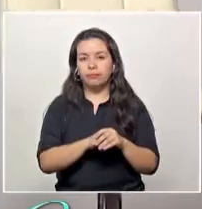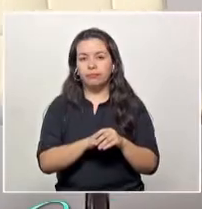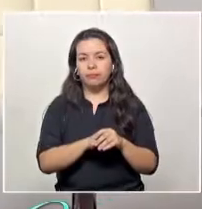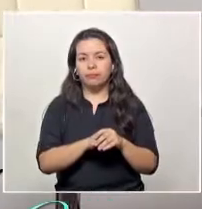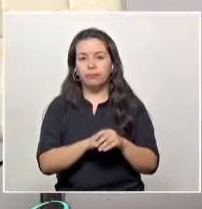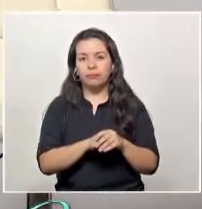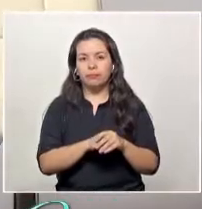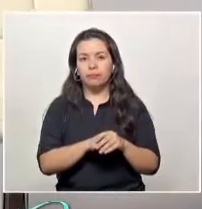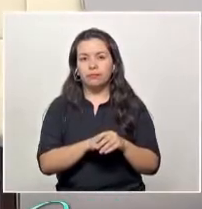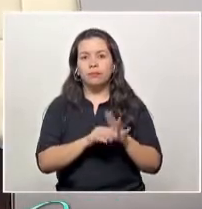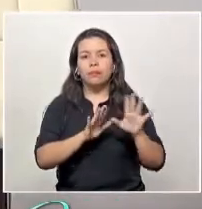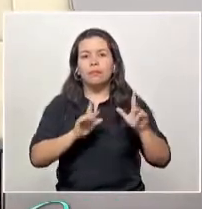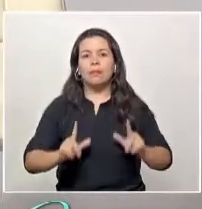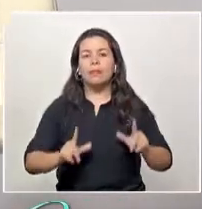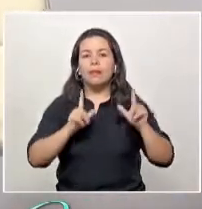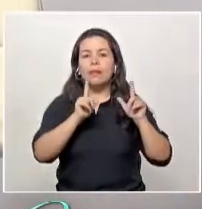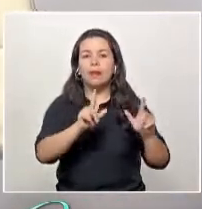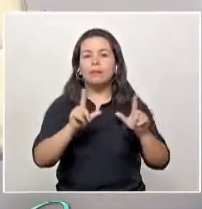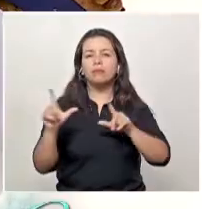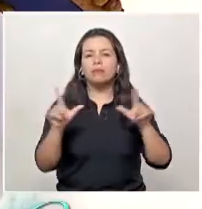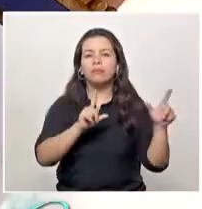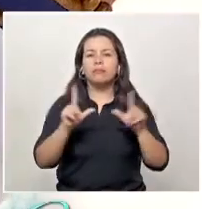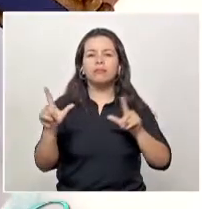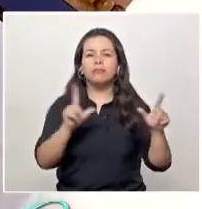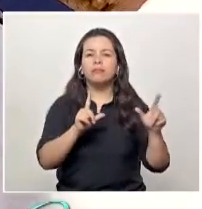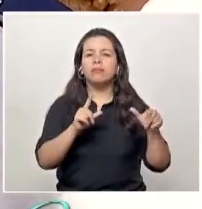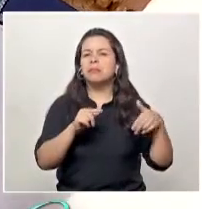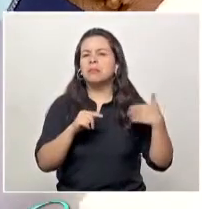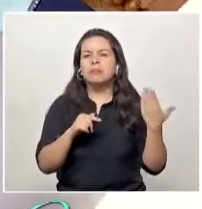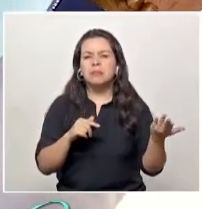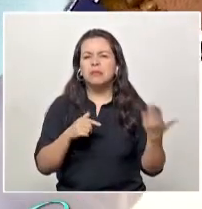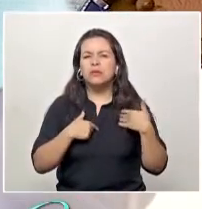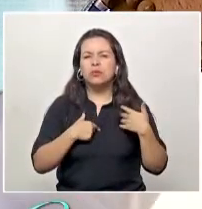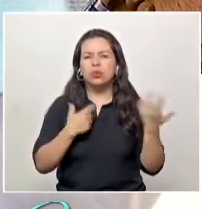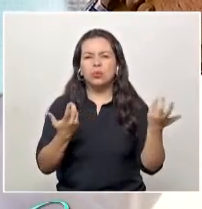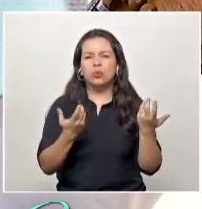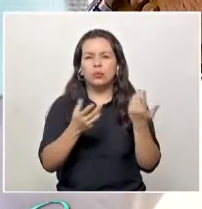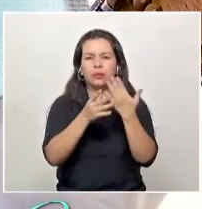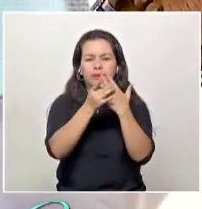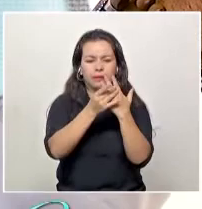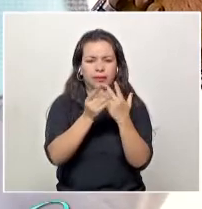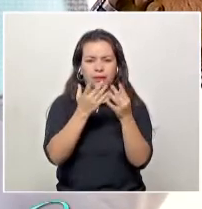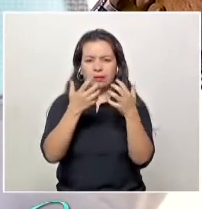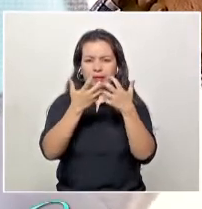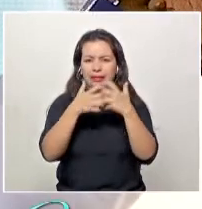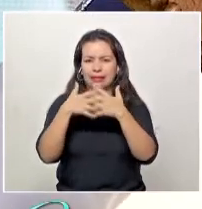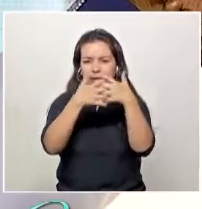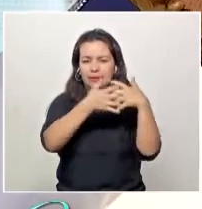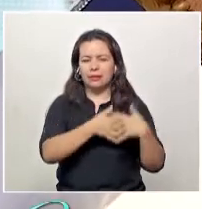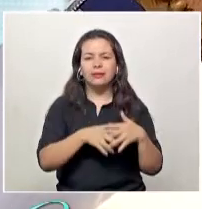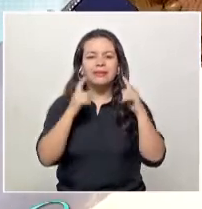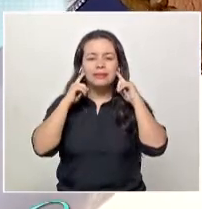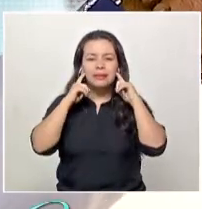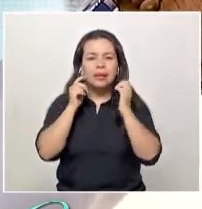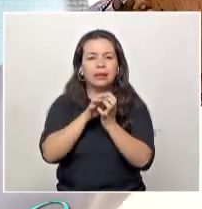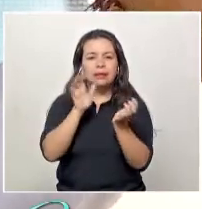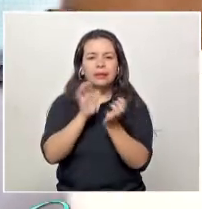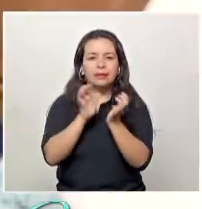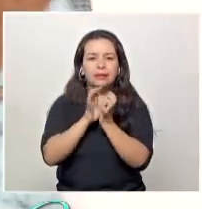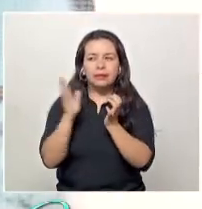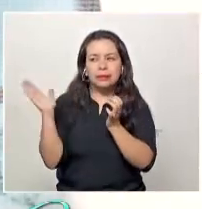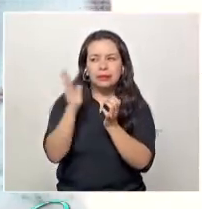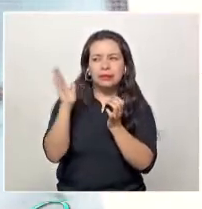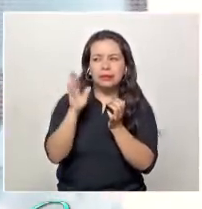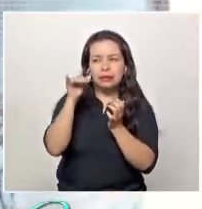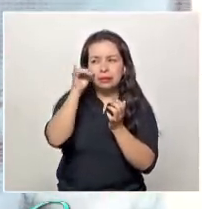esta radiografía panorámica y ella nos muestra aquí esta articulación temporomandibular. Y si yo, y me corren para acá un